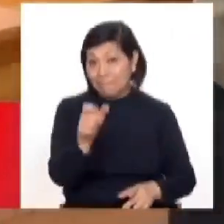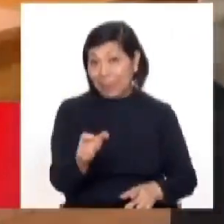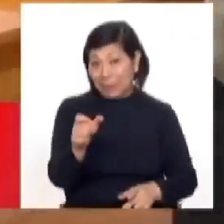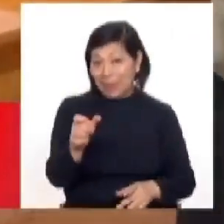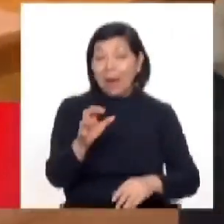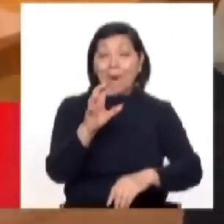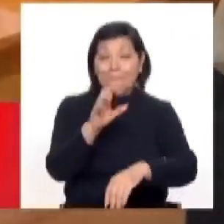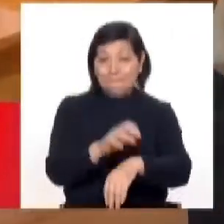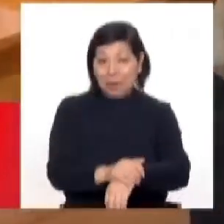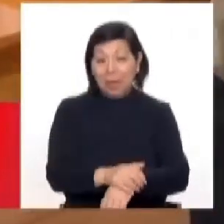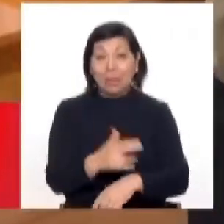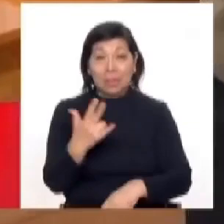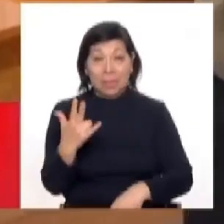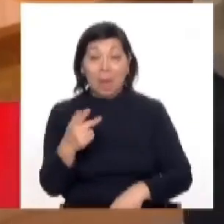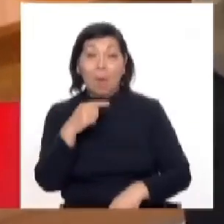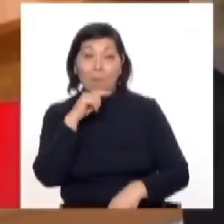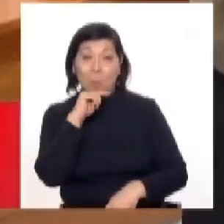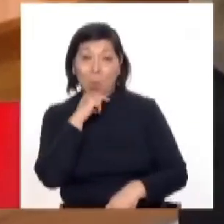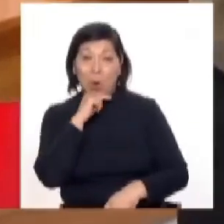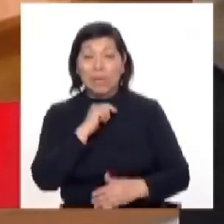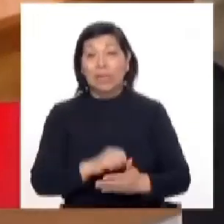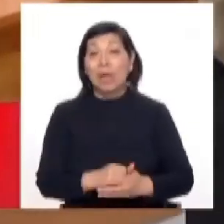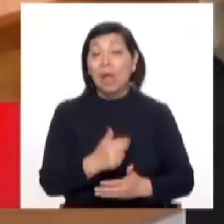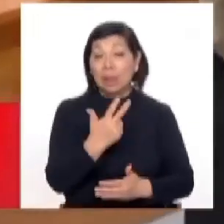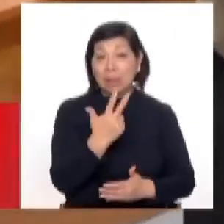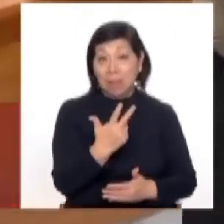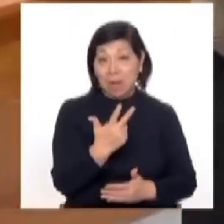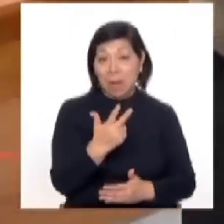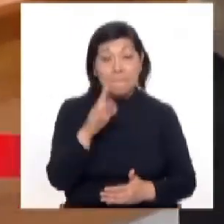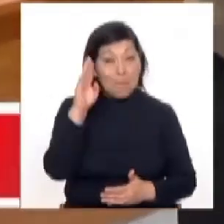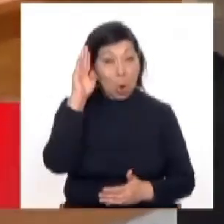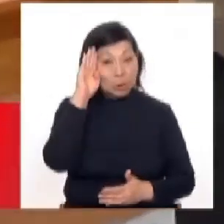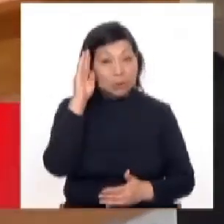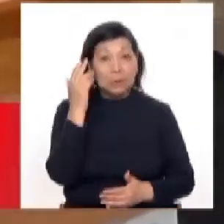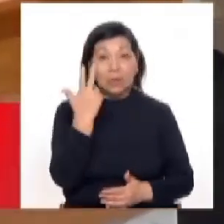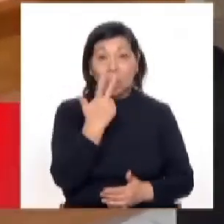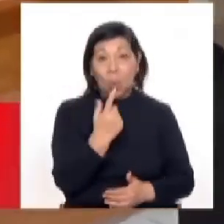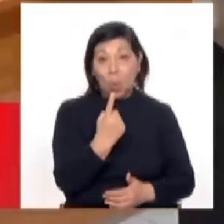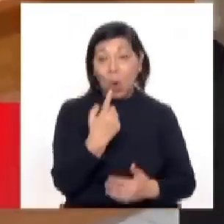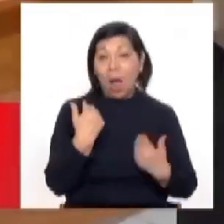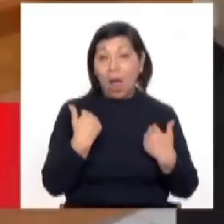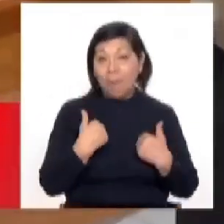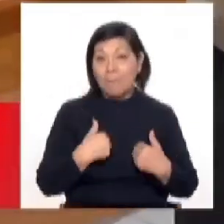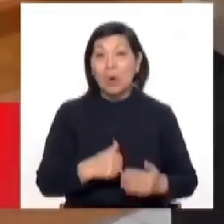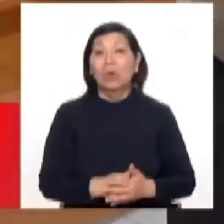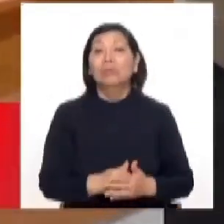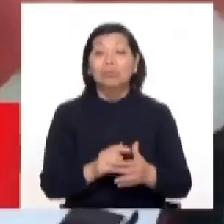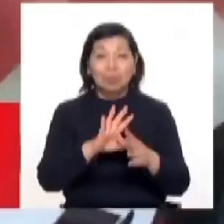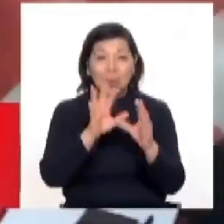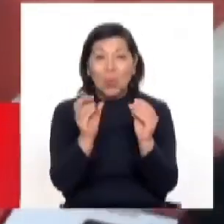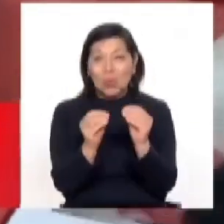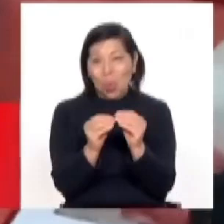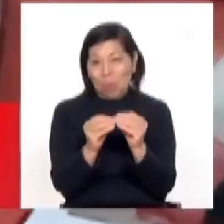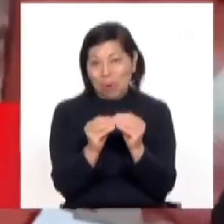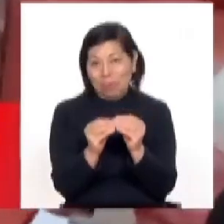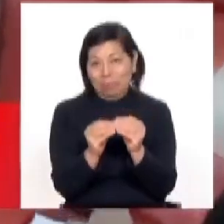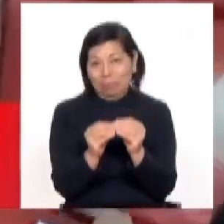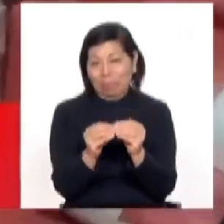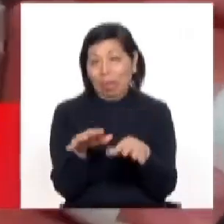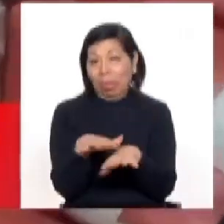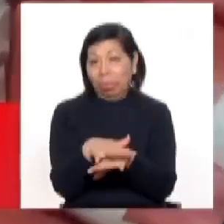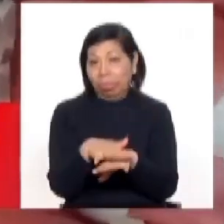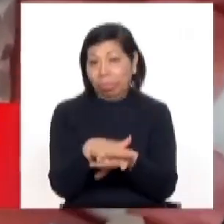han sido detenidas, 3 de ellas mujeres, 3 efectivos policiales y un abogado entre ellas.